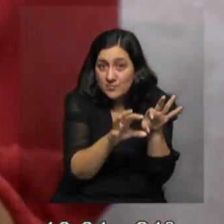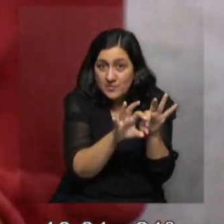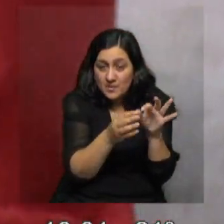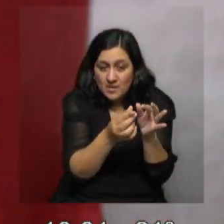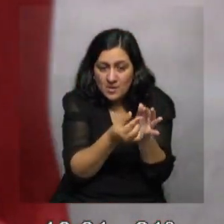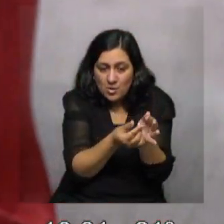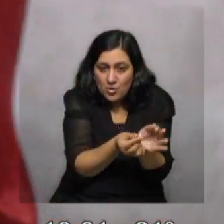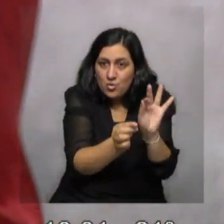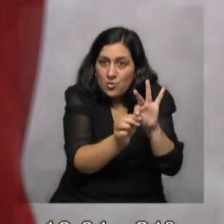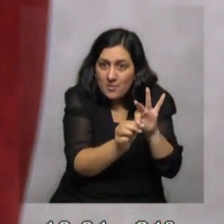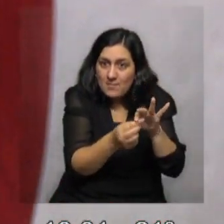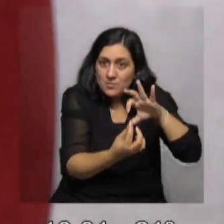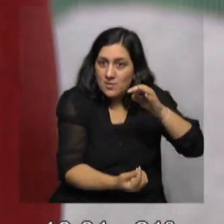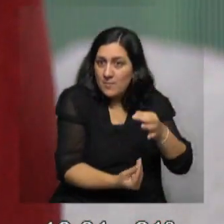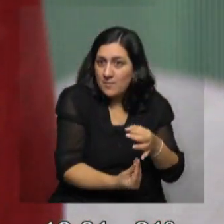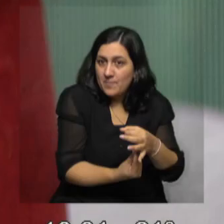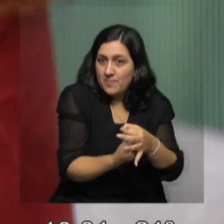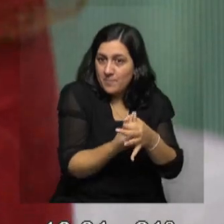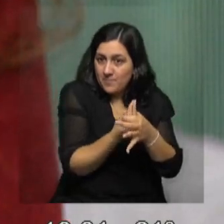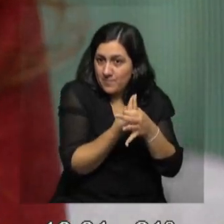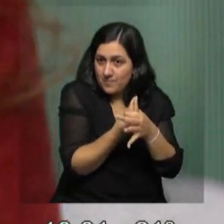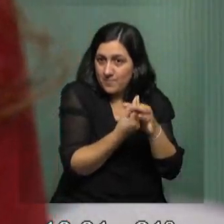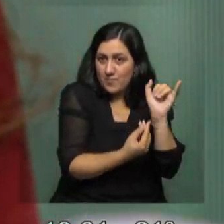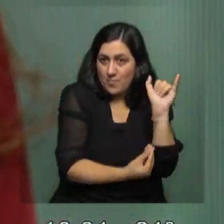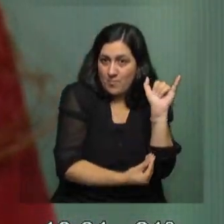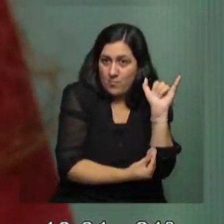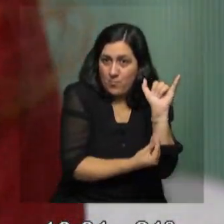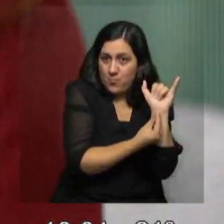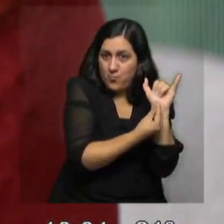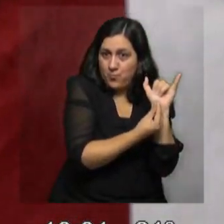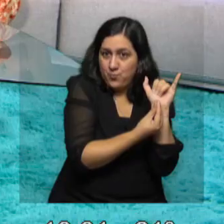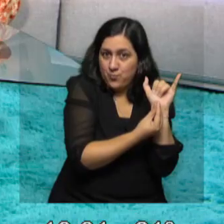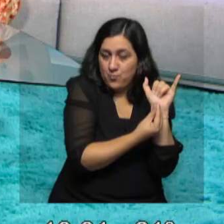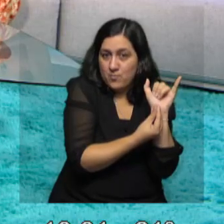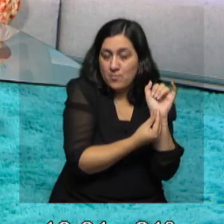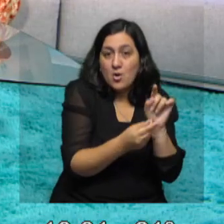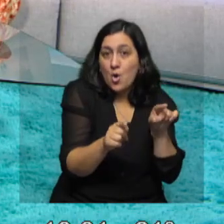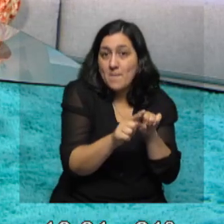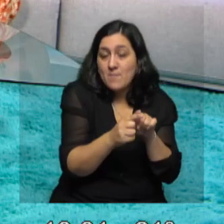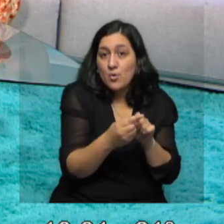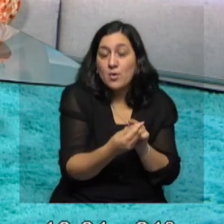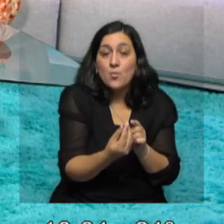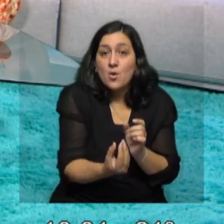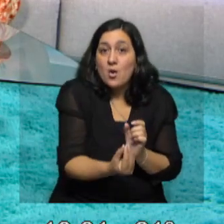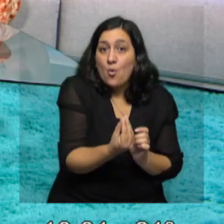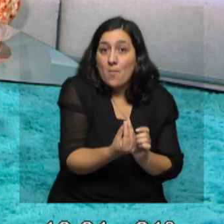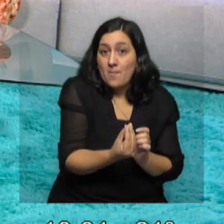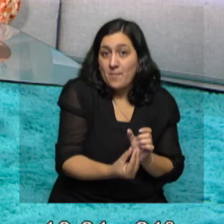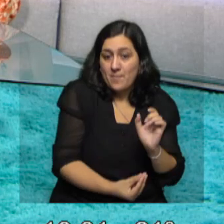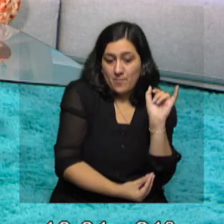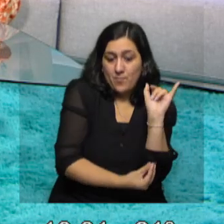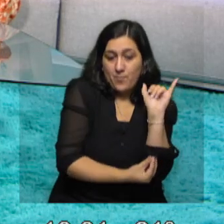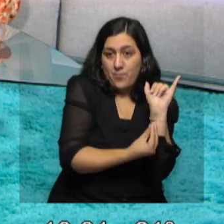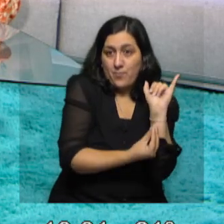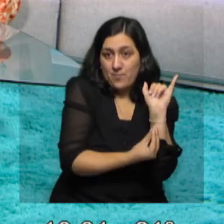doblar y ahora mostramos, lo vamos a introducir. ¿Está? Adentro de la vagina. La, un tampón, una copita. Exacto. Y este de